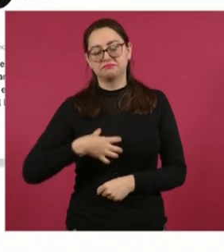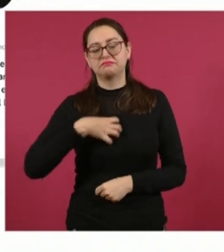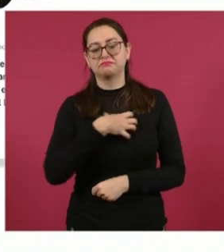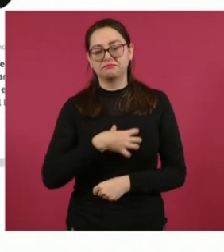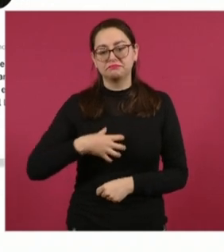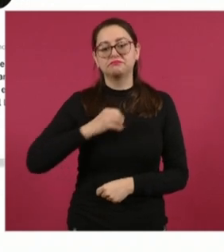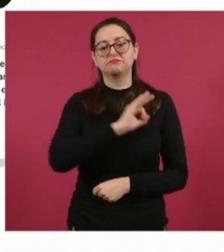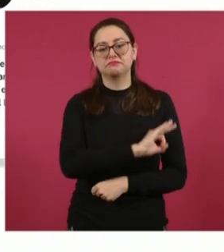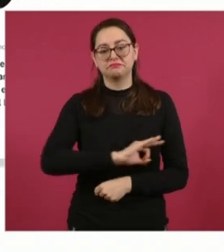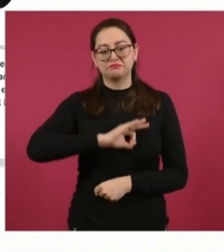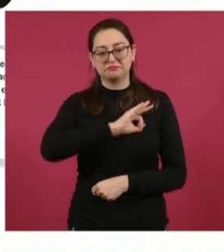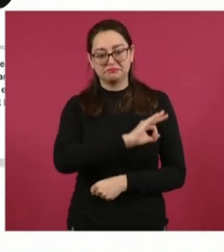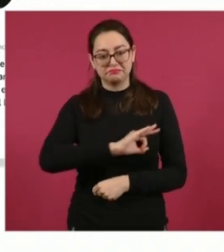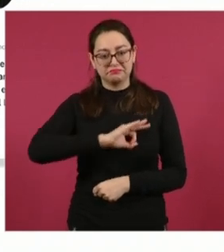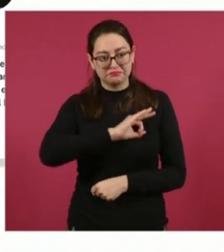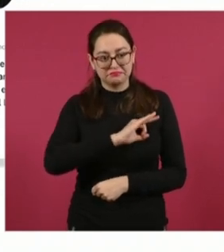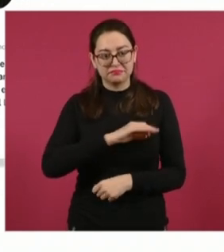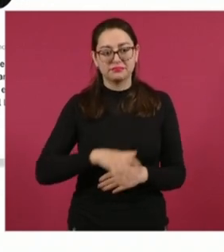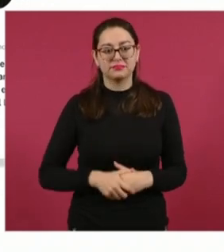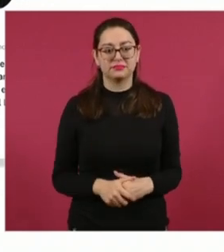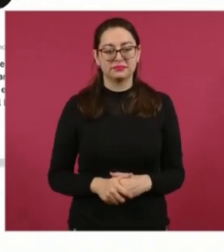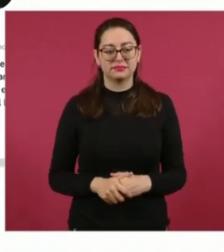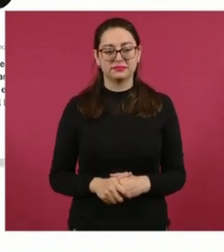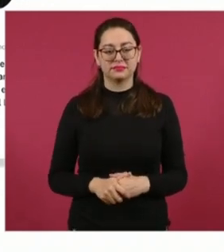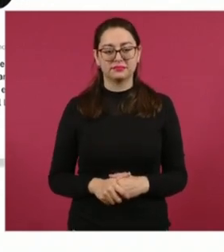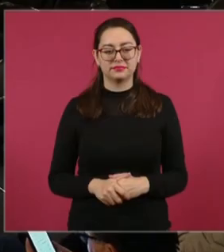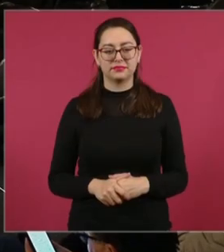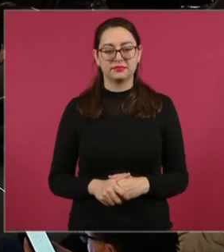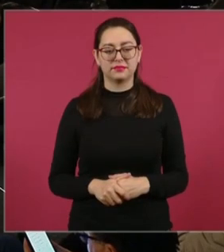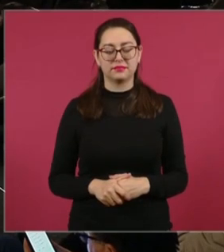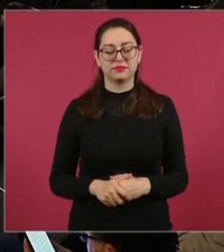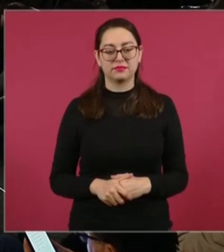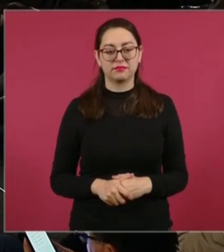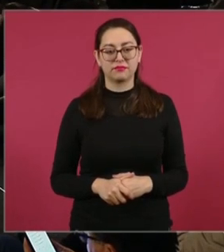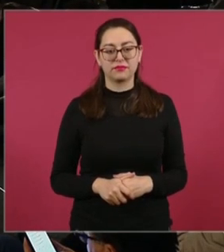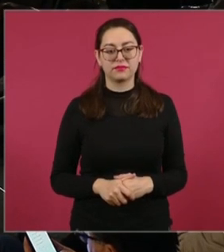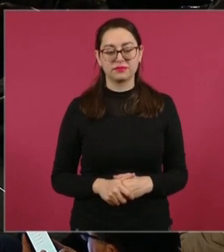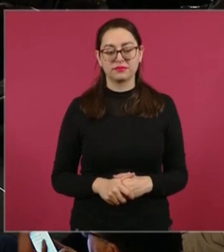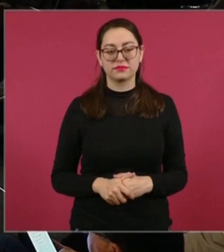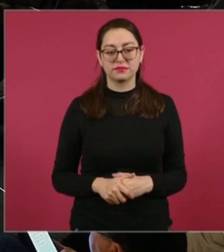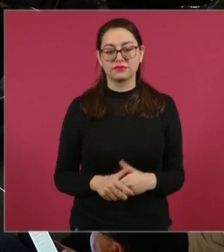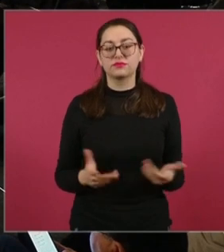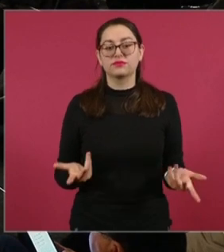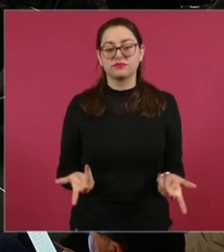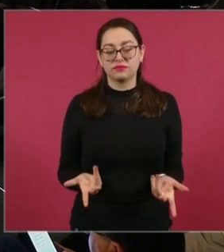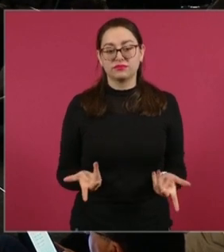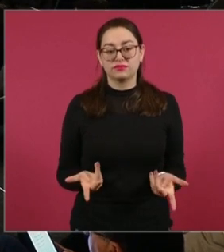feliz y porque